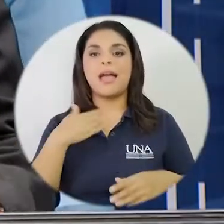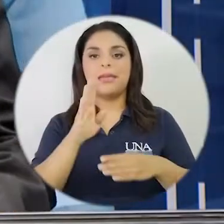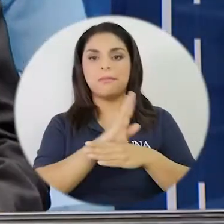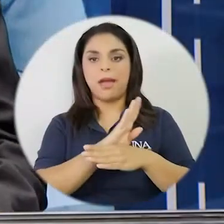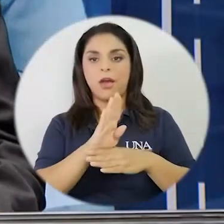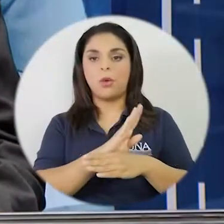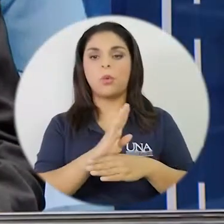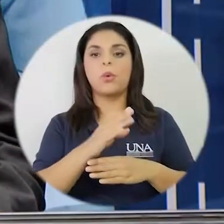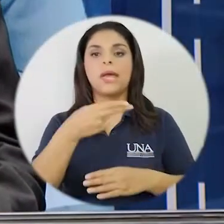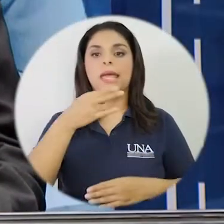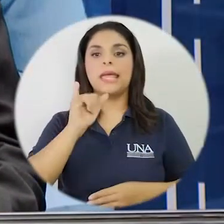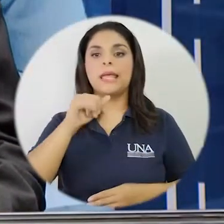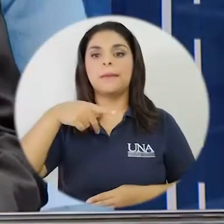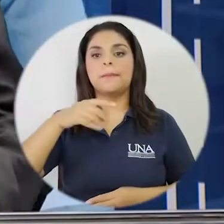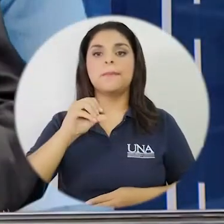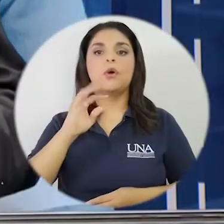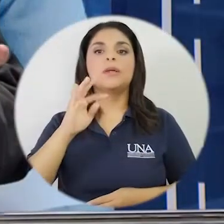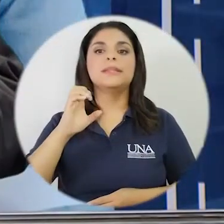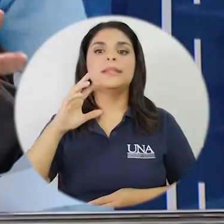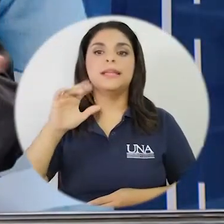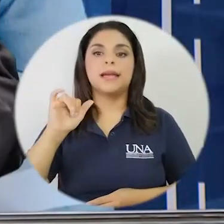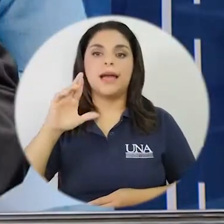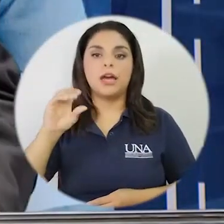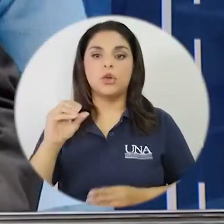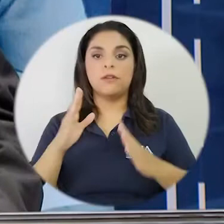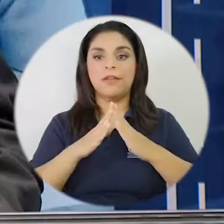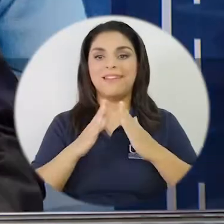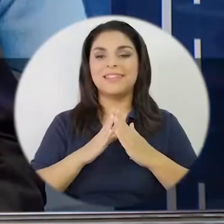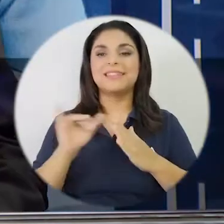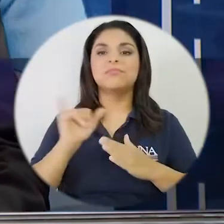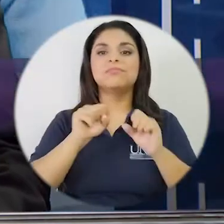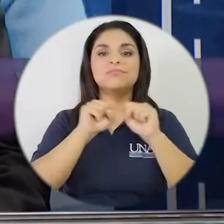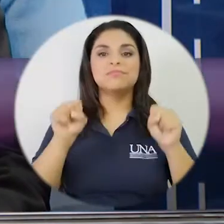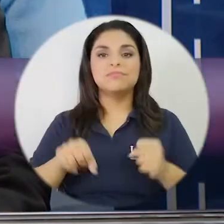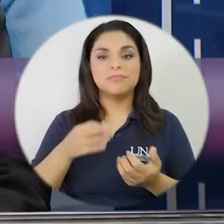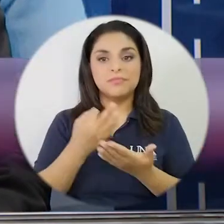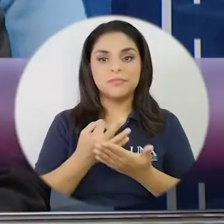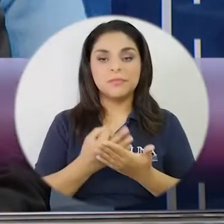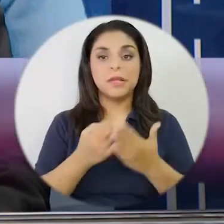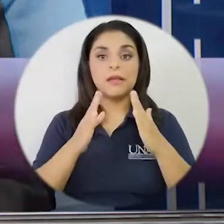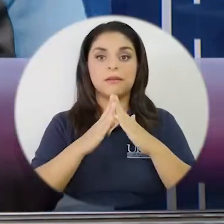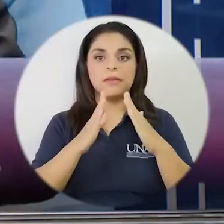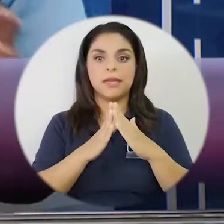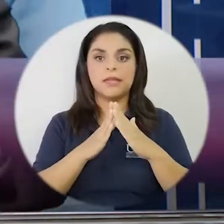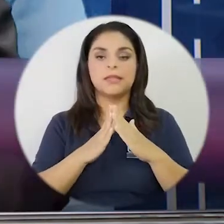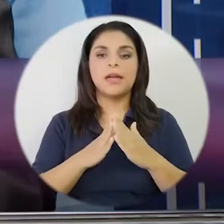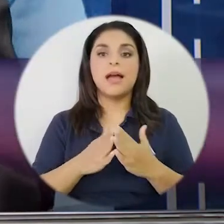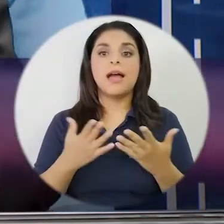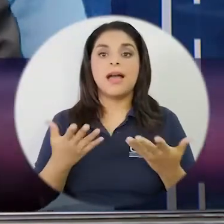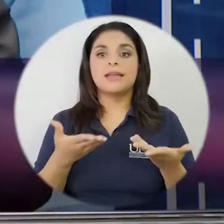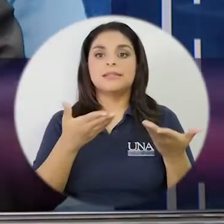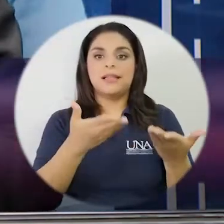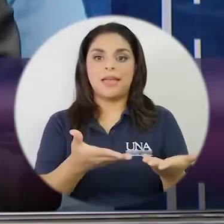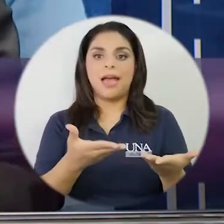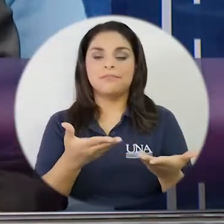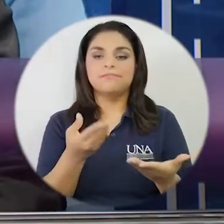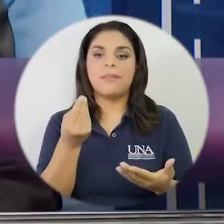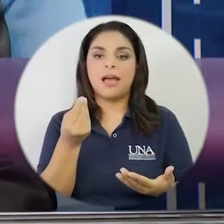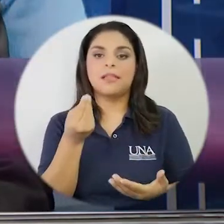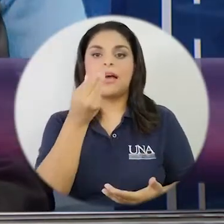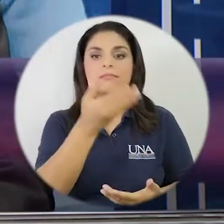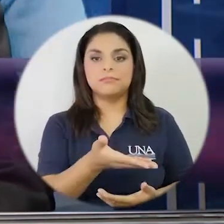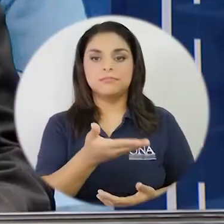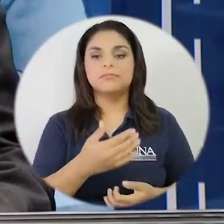Banco Hipotecario de la Vivienda, con la Ley del Sistema Financiero Nacional para la Vivienda, que se